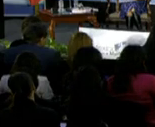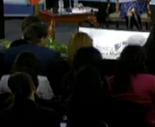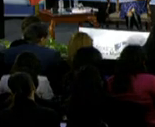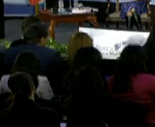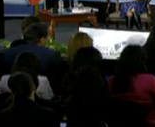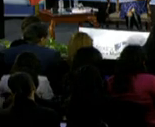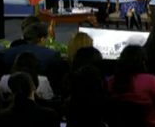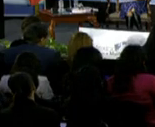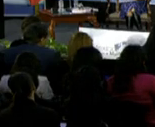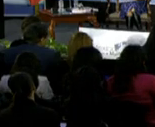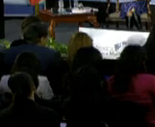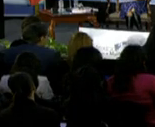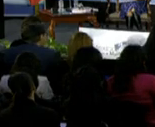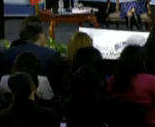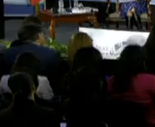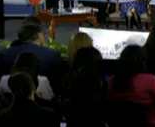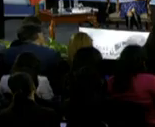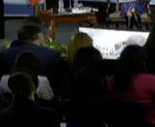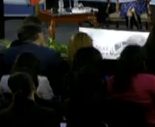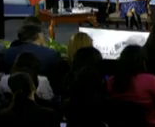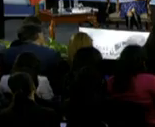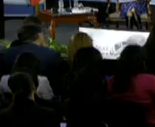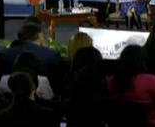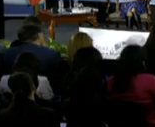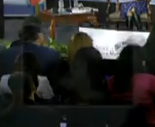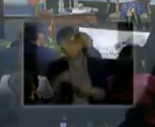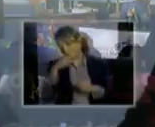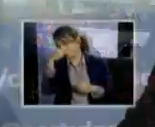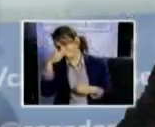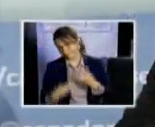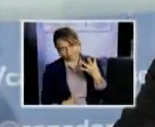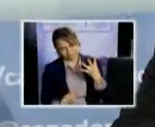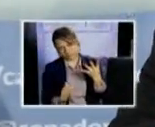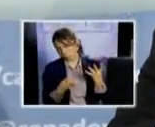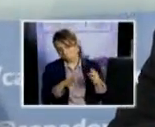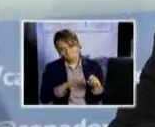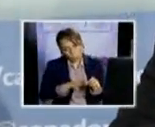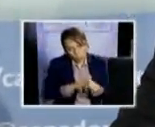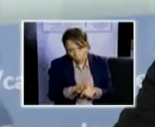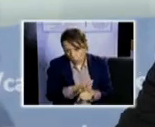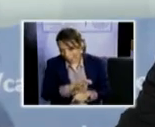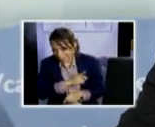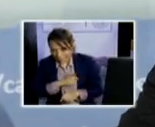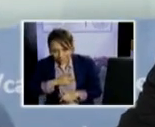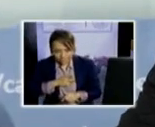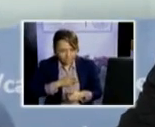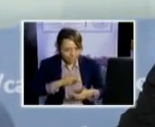hay bastantes retos que cumplir de aquí al